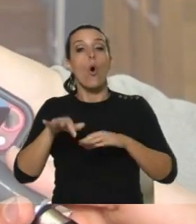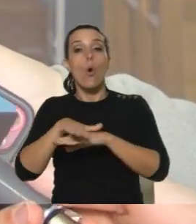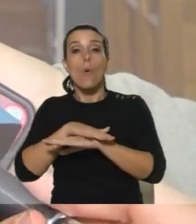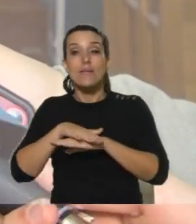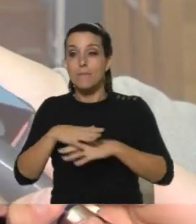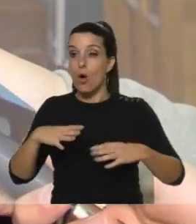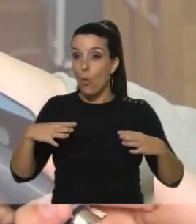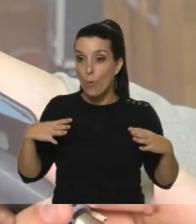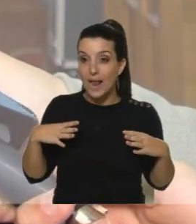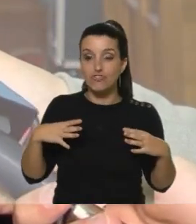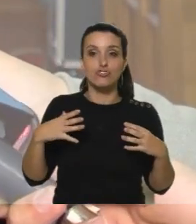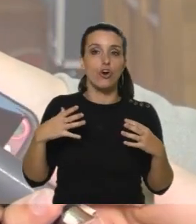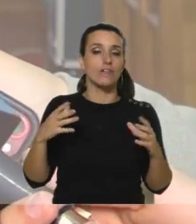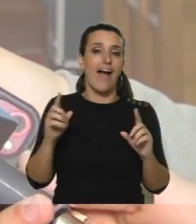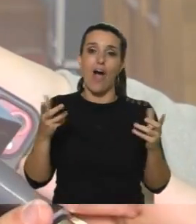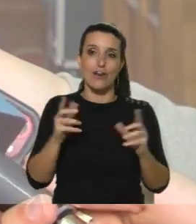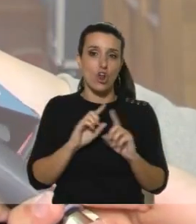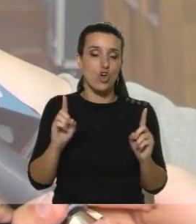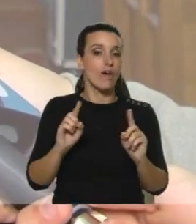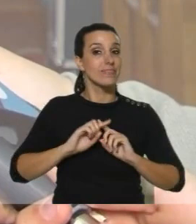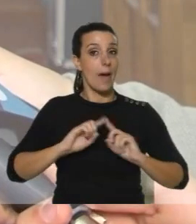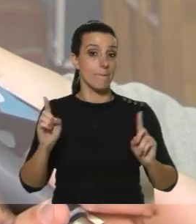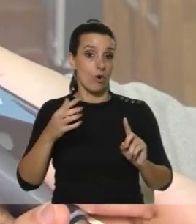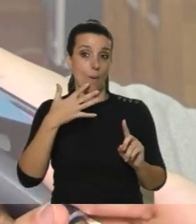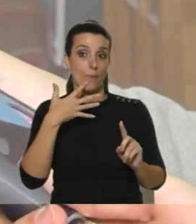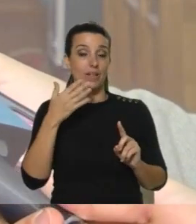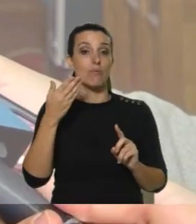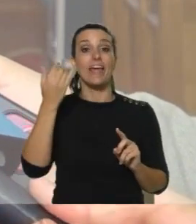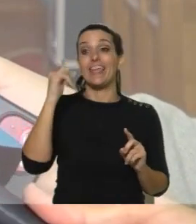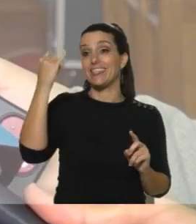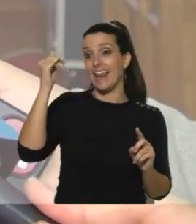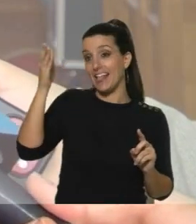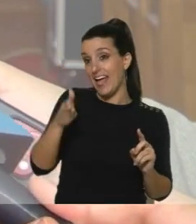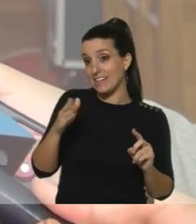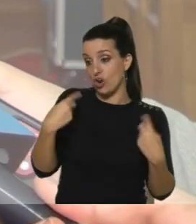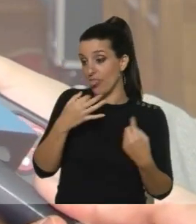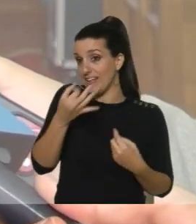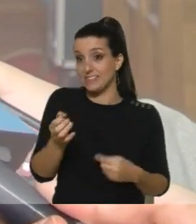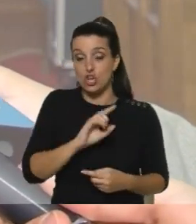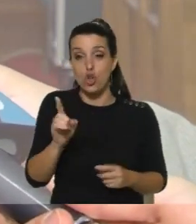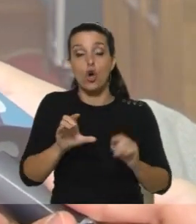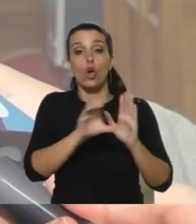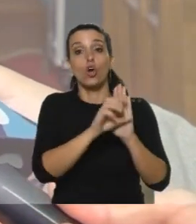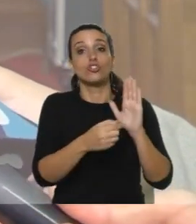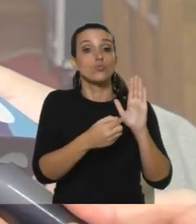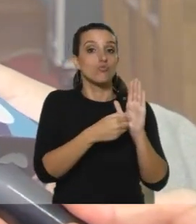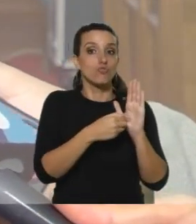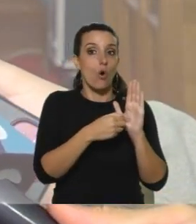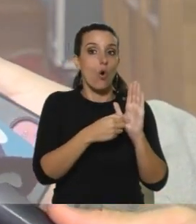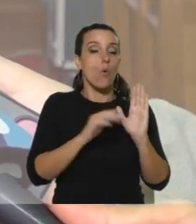etcétera creemos que no corresponde como no corresponde poner las tasas de interés verdad O sea creemos que la Constitución eso